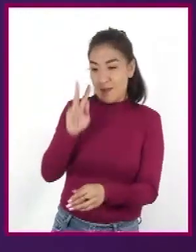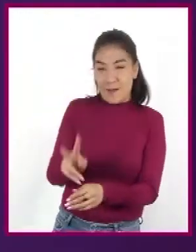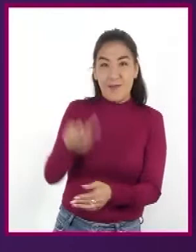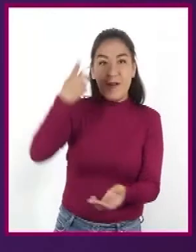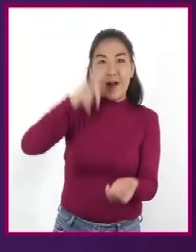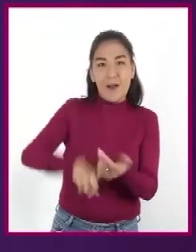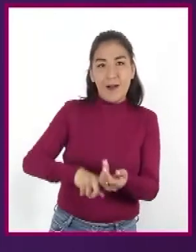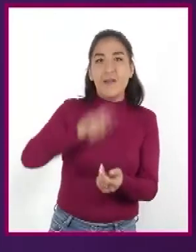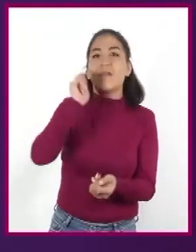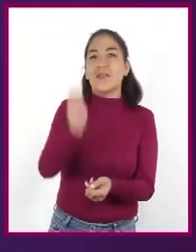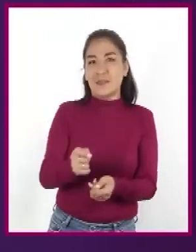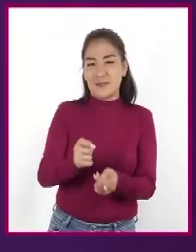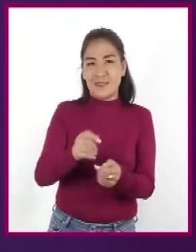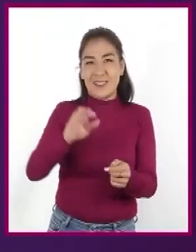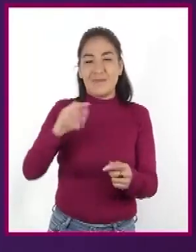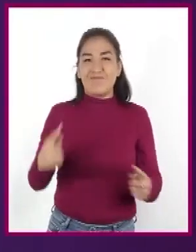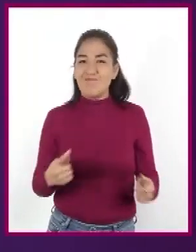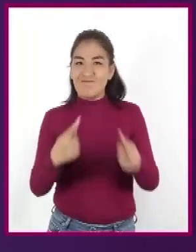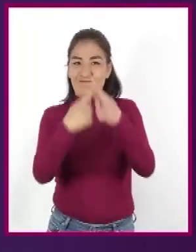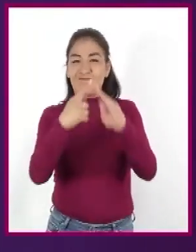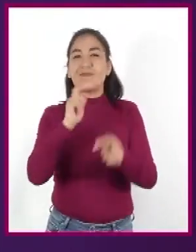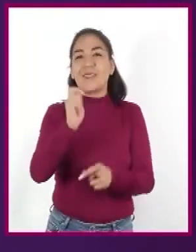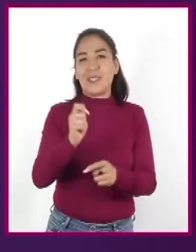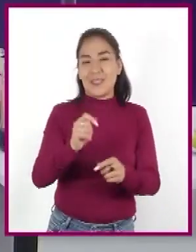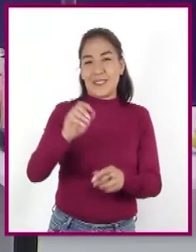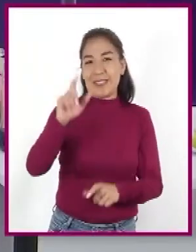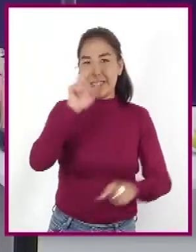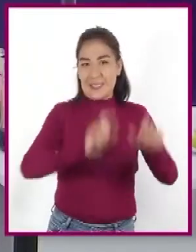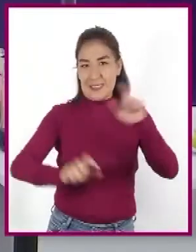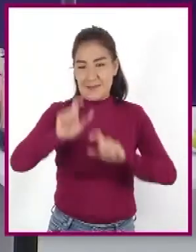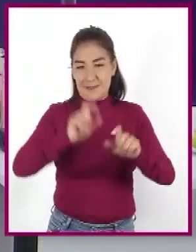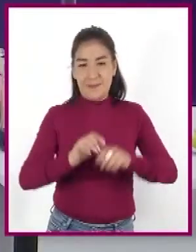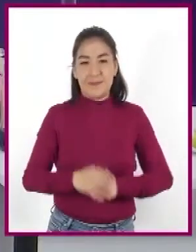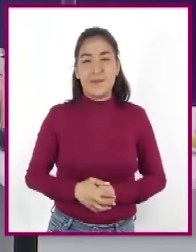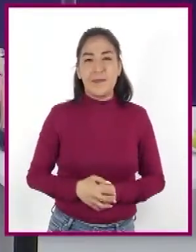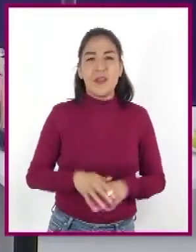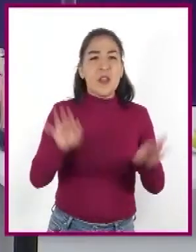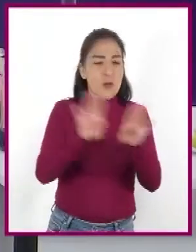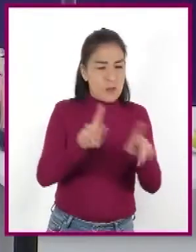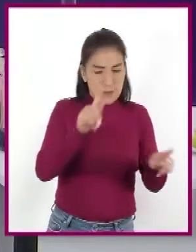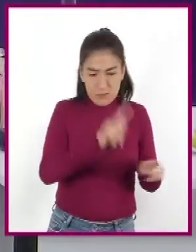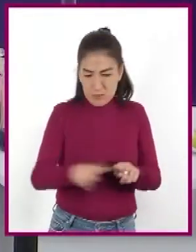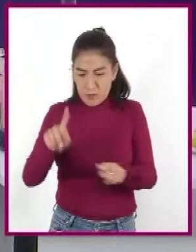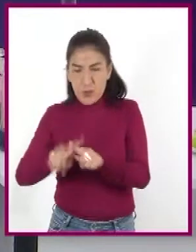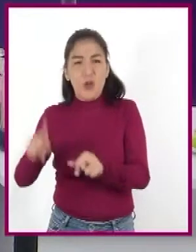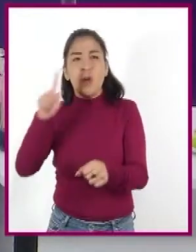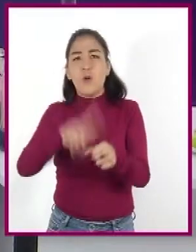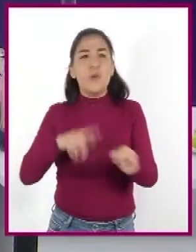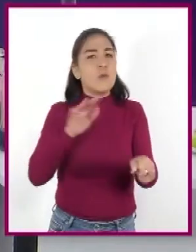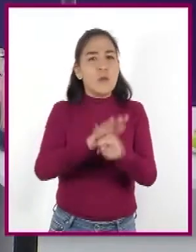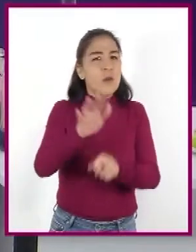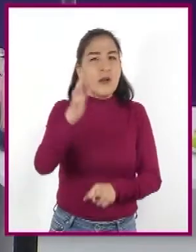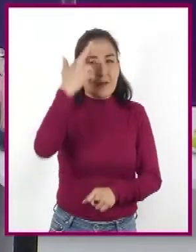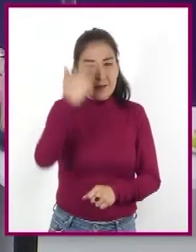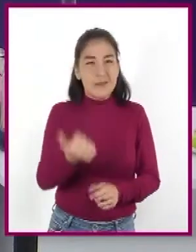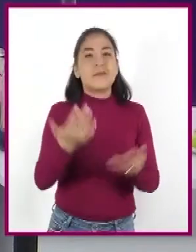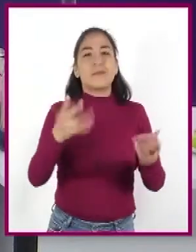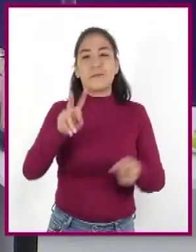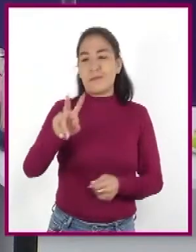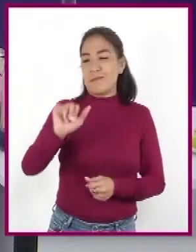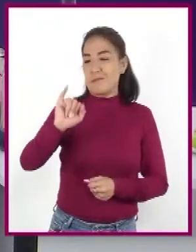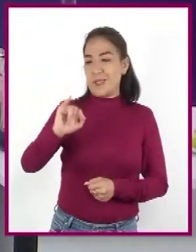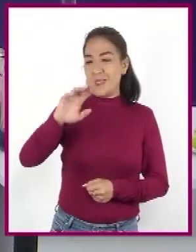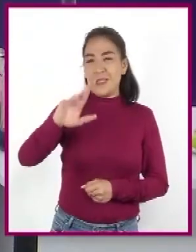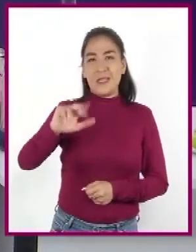cabo una reacción química. La variación de color en las reacciones se conoce como viraje.